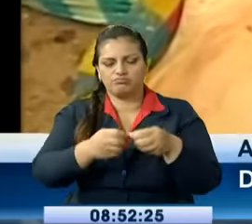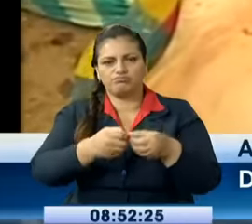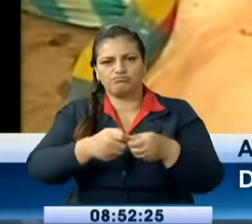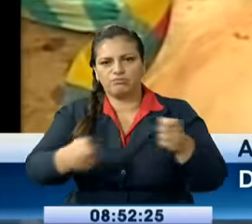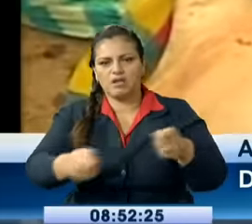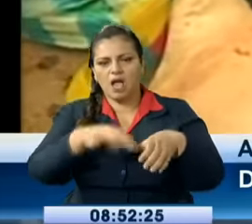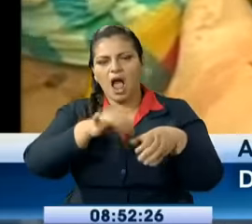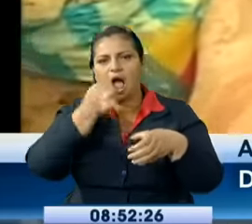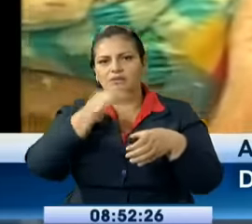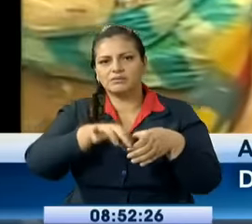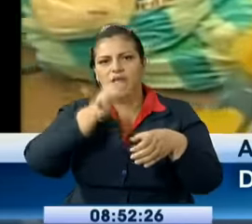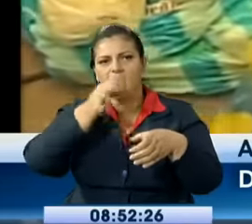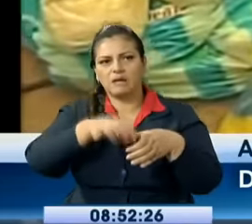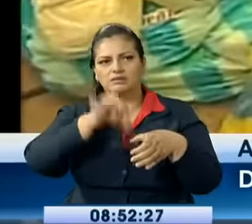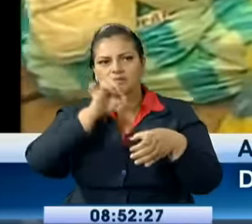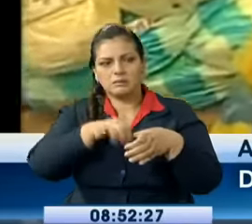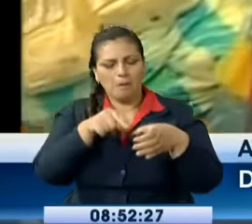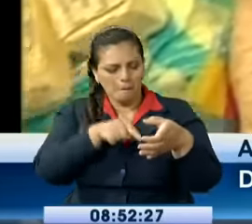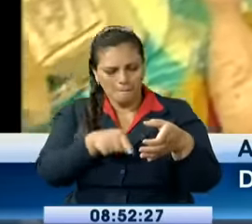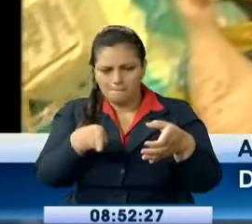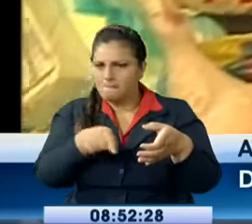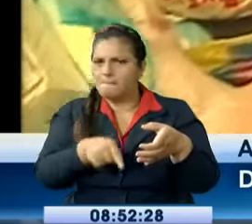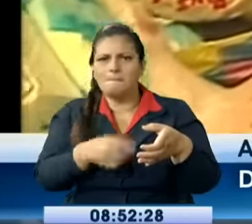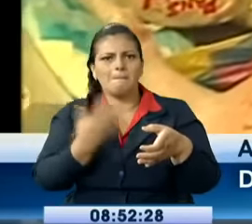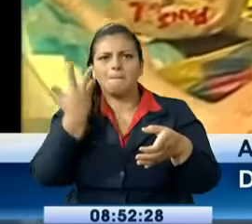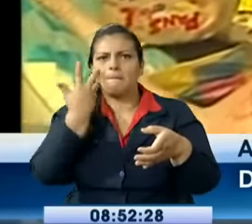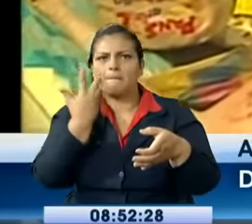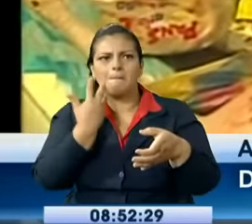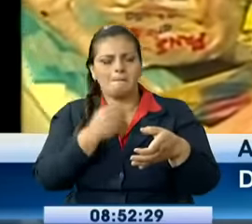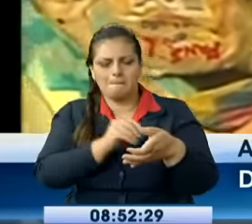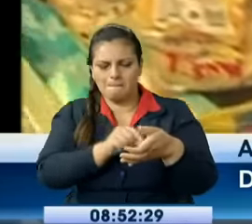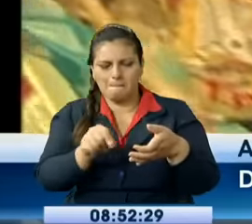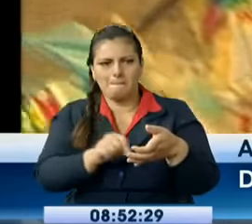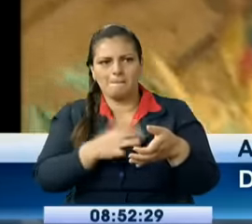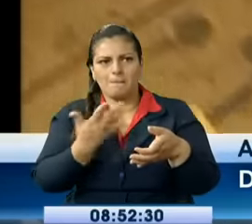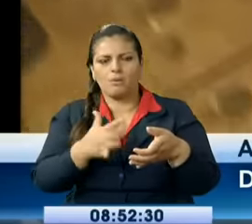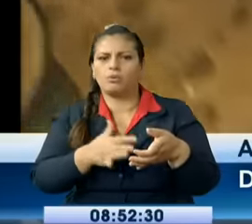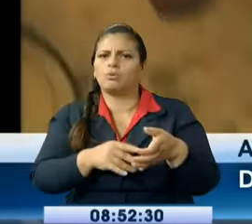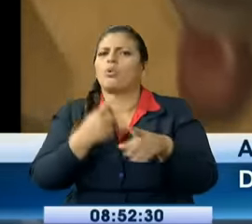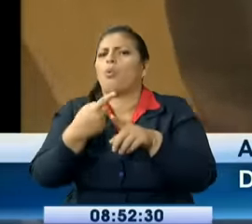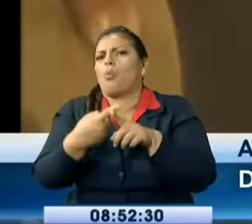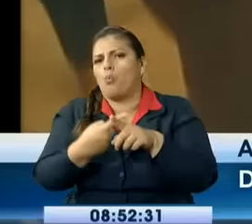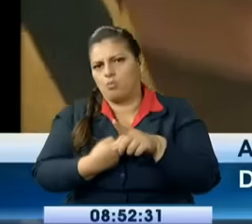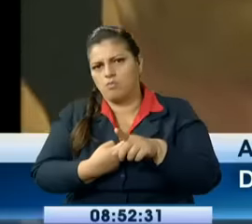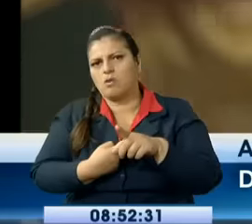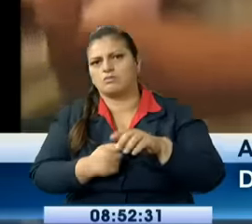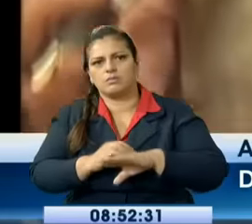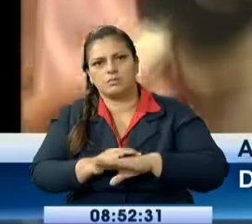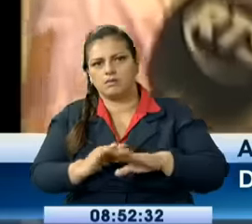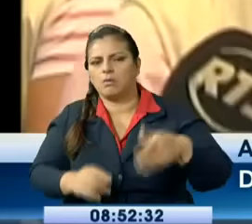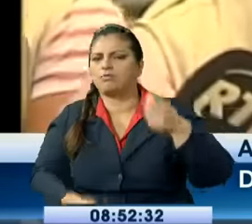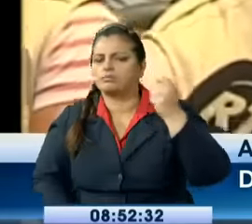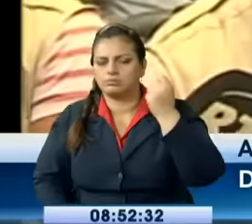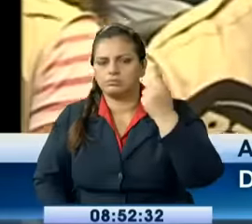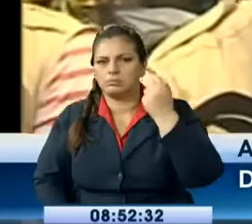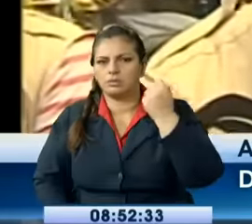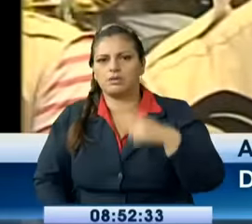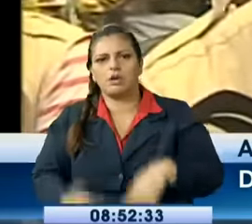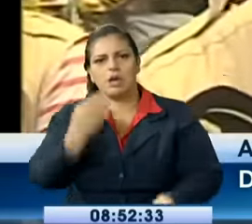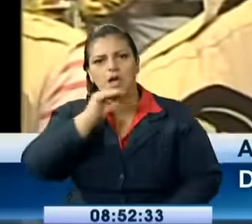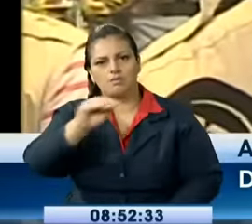es, todo eso se está evitando y se está controlando, indicándole al proveedor que al comprar